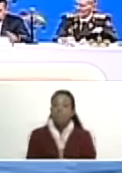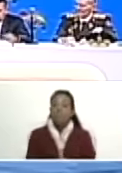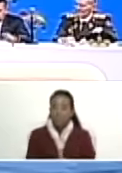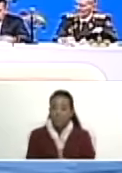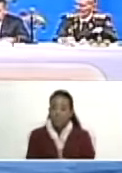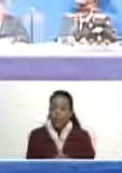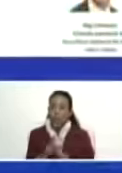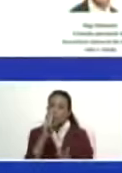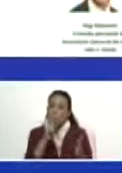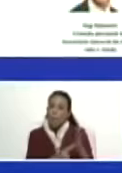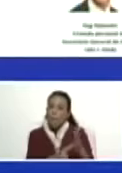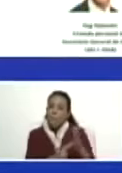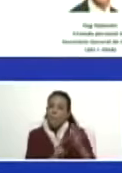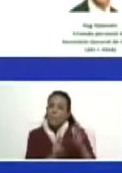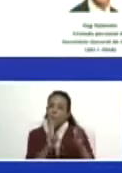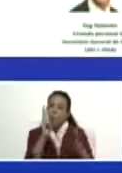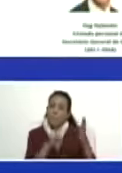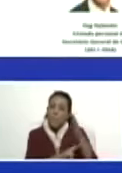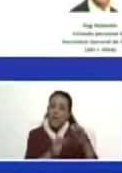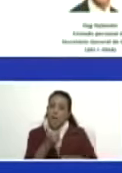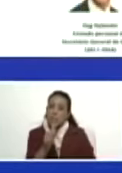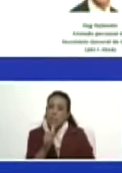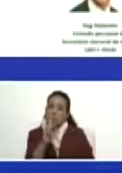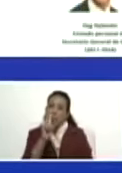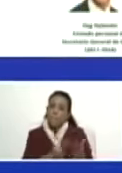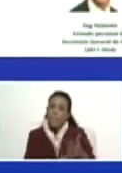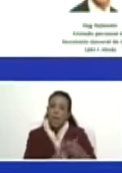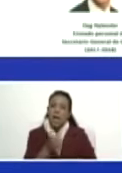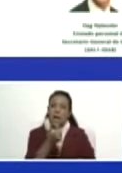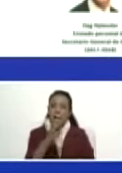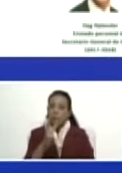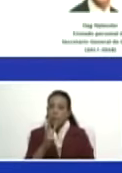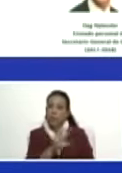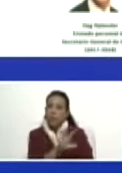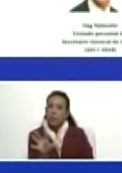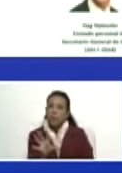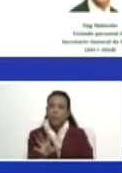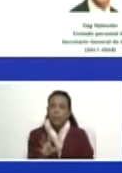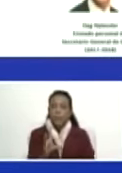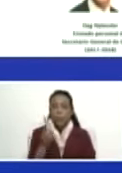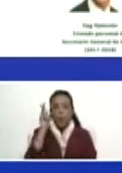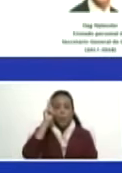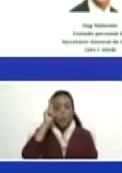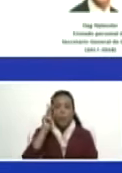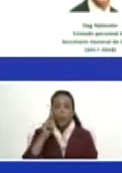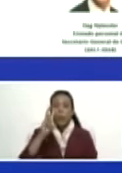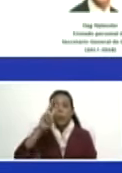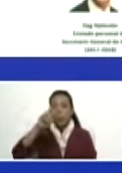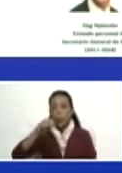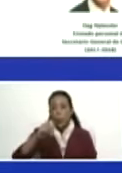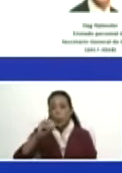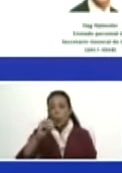entre 2010 y 2014 el profesor Norman Girvan.